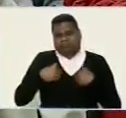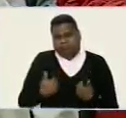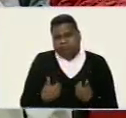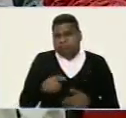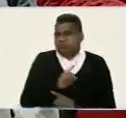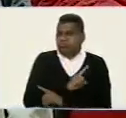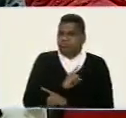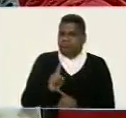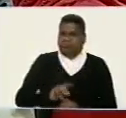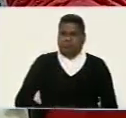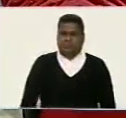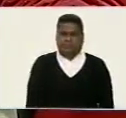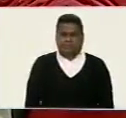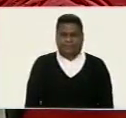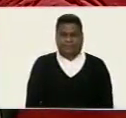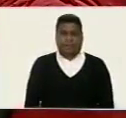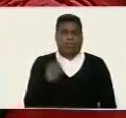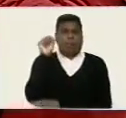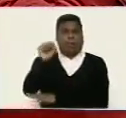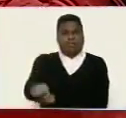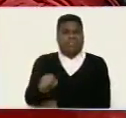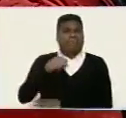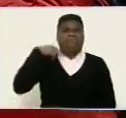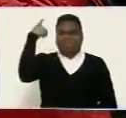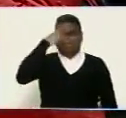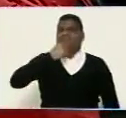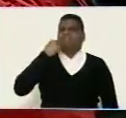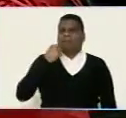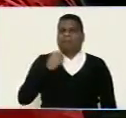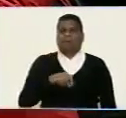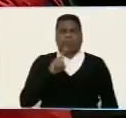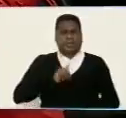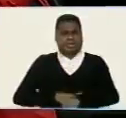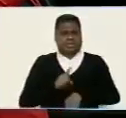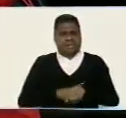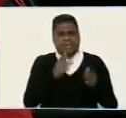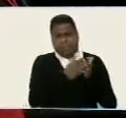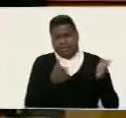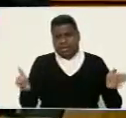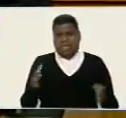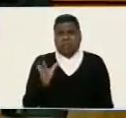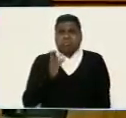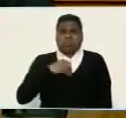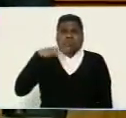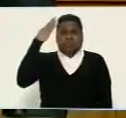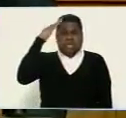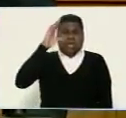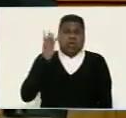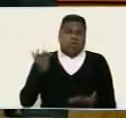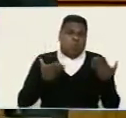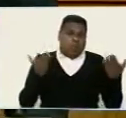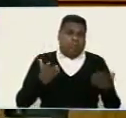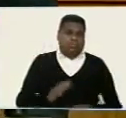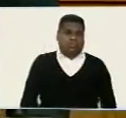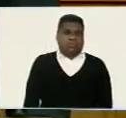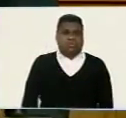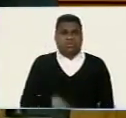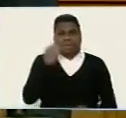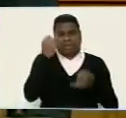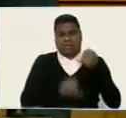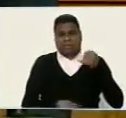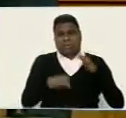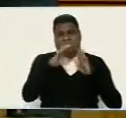seguro. De manera que este lapso que queda de aquí no sé cuándo, que termine la